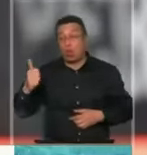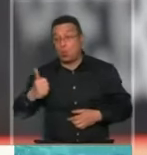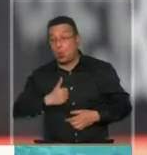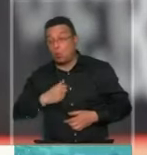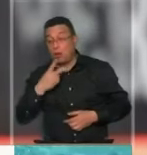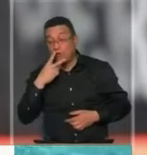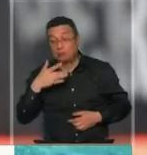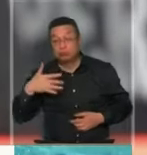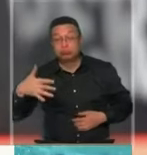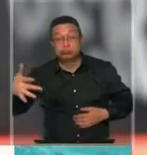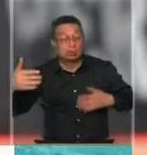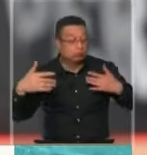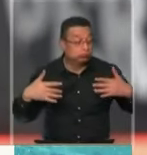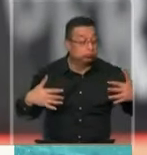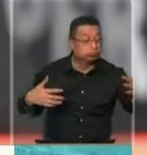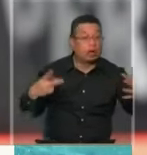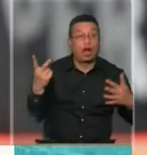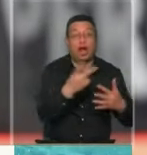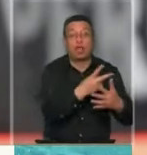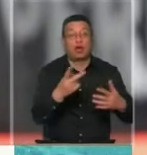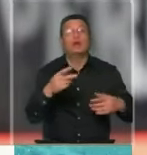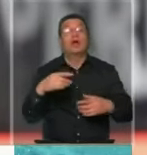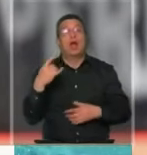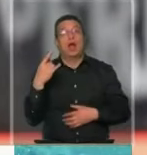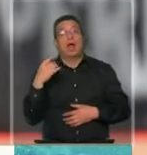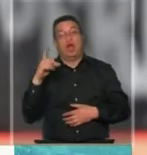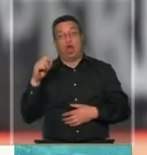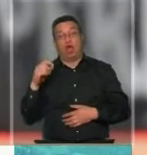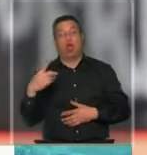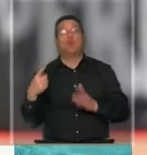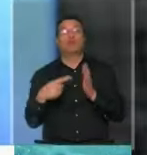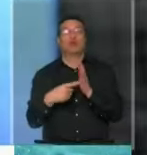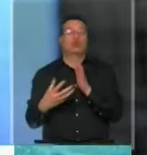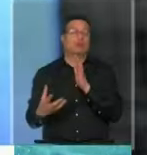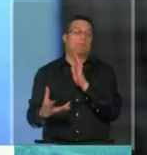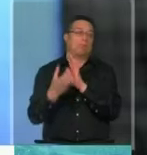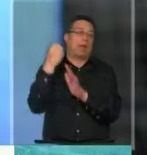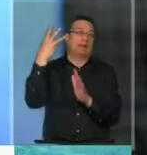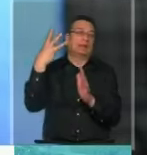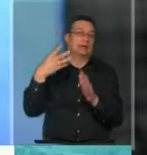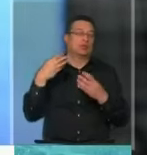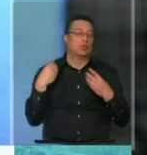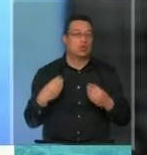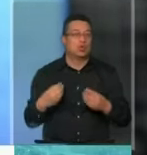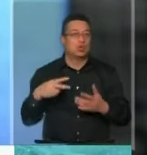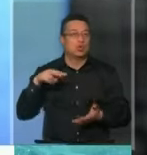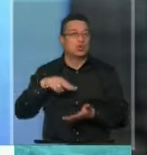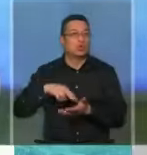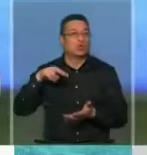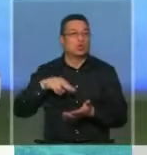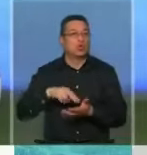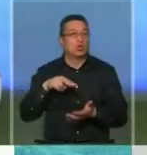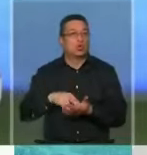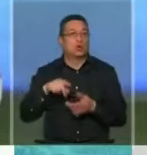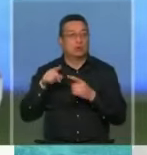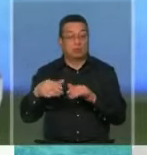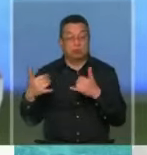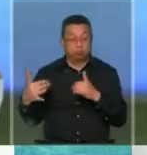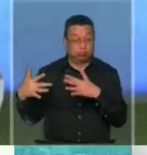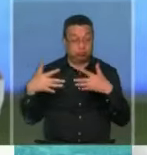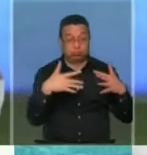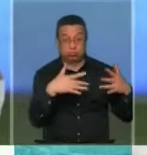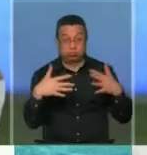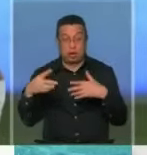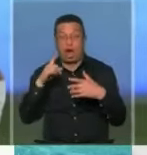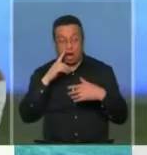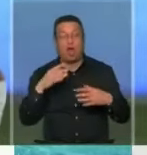quedan, pero lo cierto es que el cacique da un gran golpe pensando en que era un clásico, que lo habían vivido de esa manera y que más allá de que en juego había mucha diferencia,